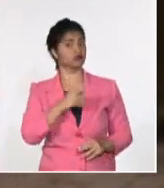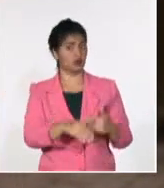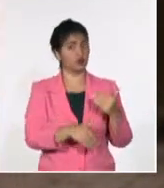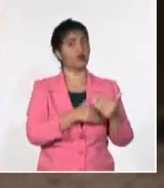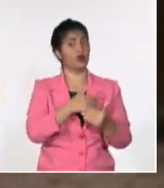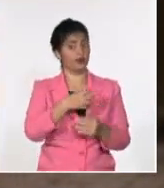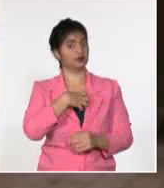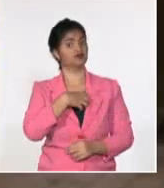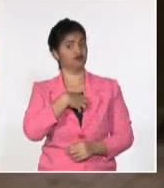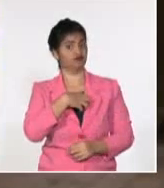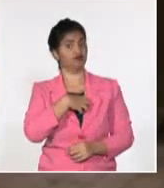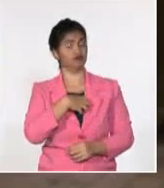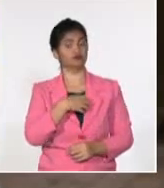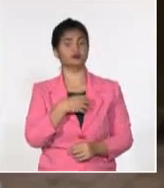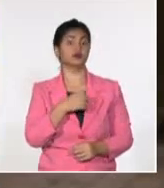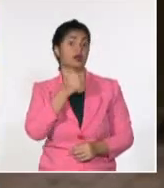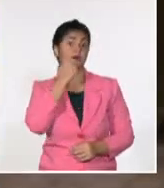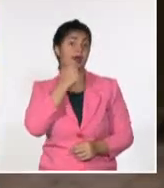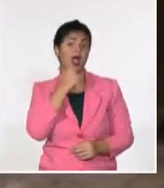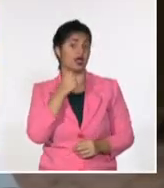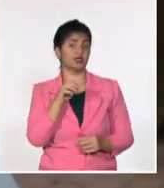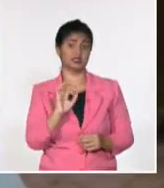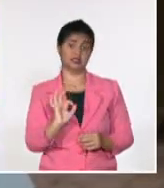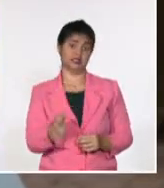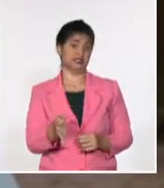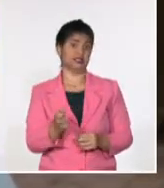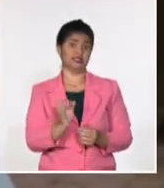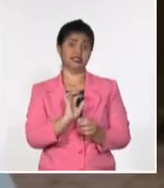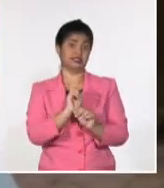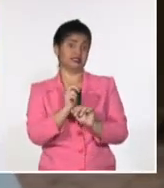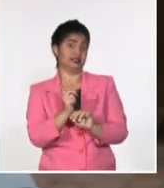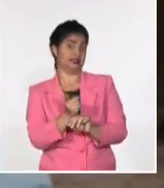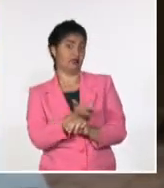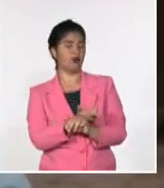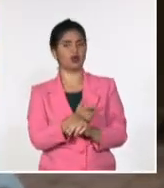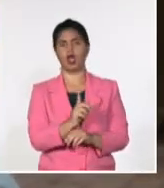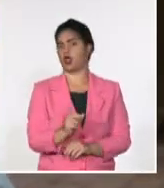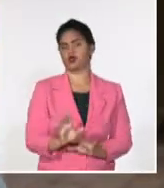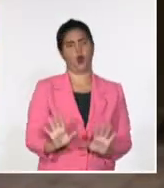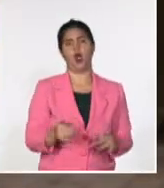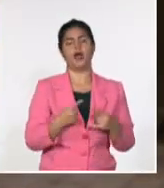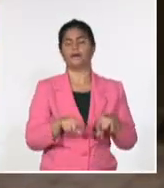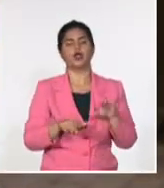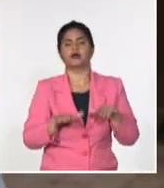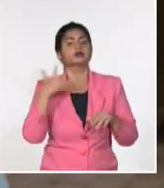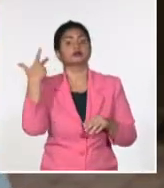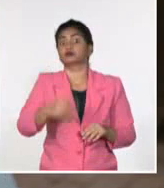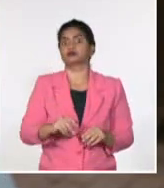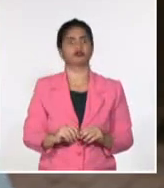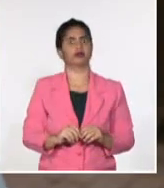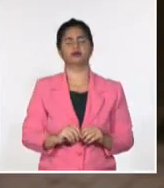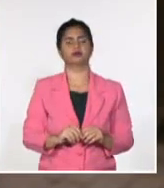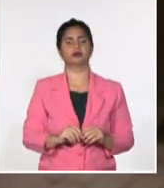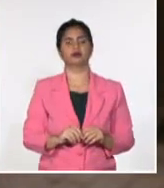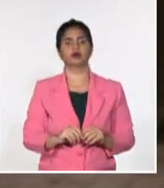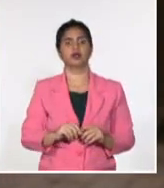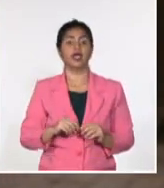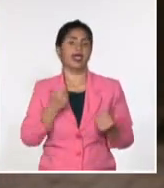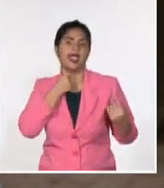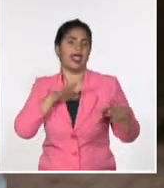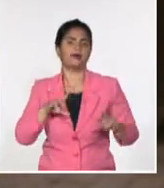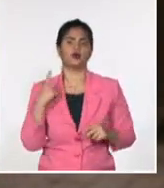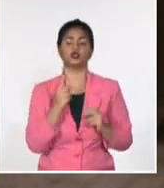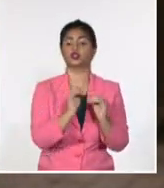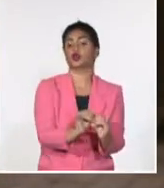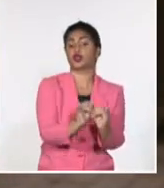Sobre todo cuando las interrupciones son cortas, porque si tú sabes que va a haber un apagón, porque está planificado por el país, tú te puedes ajustar un